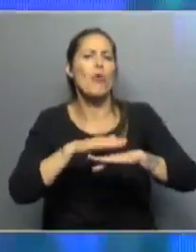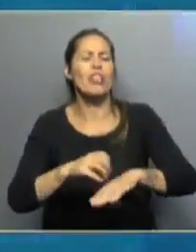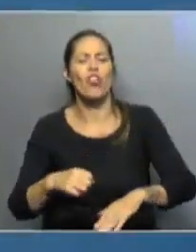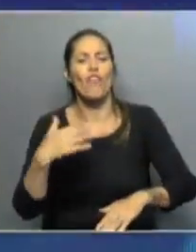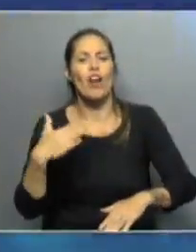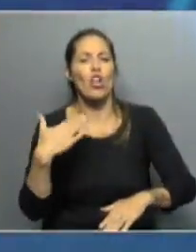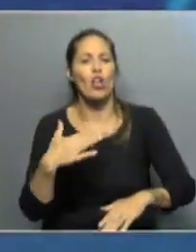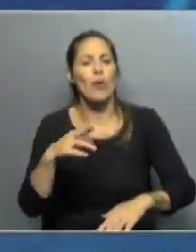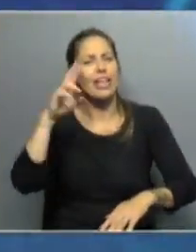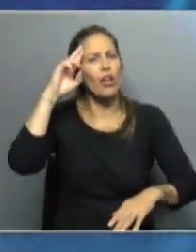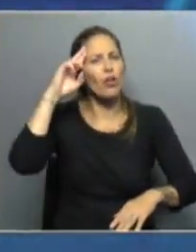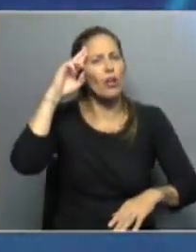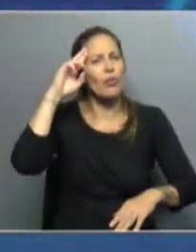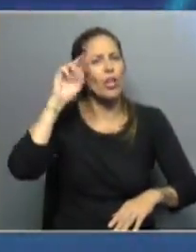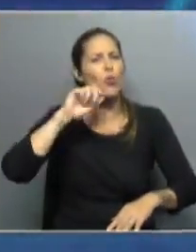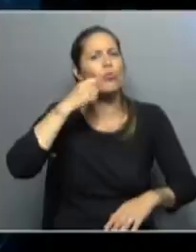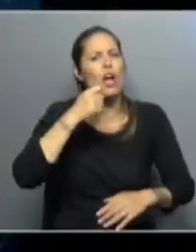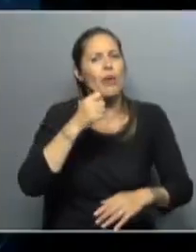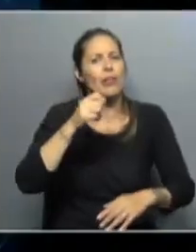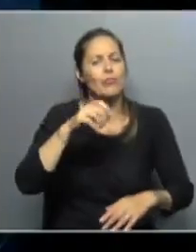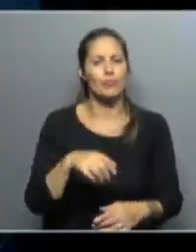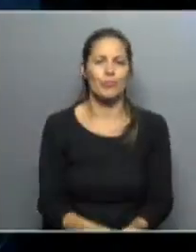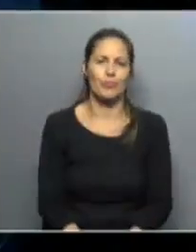valoraba? ¿Qué recuerdos apreciaba?